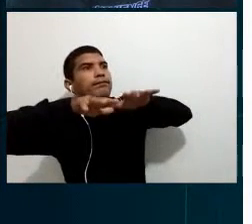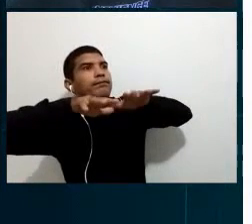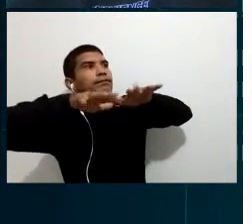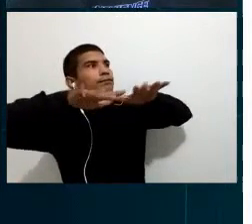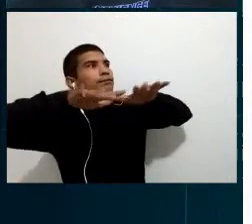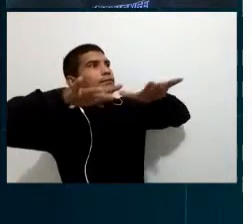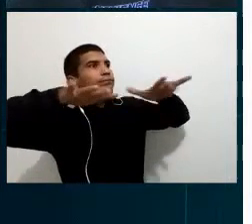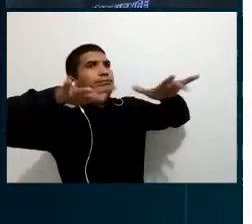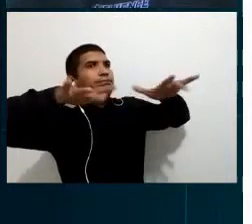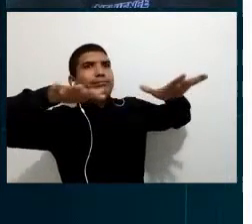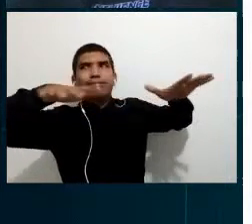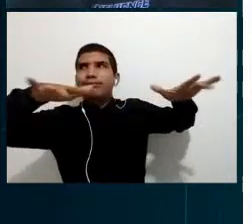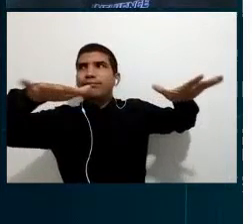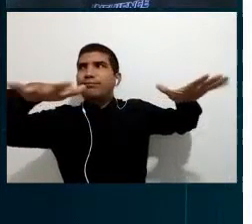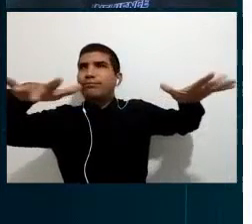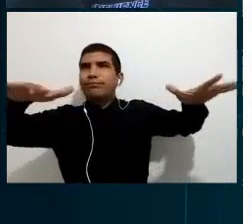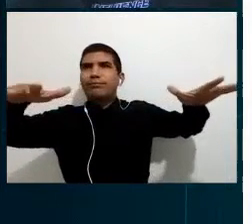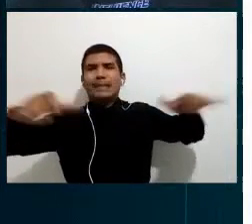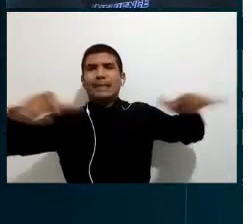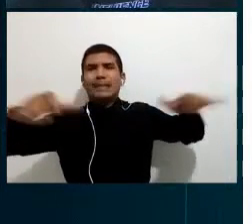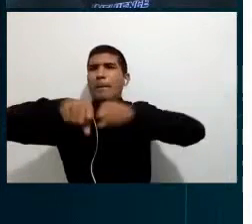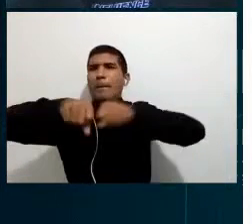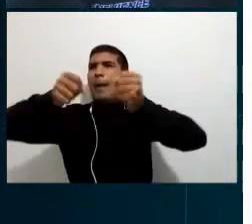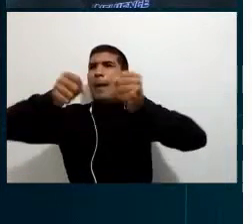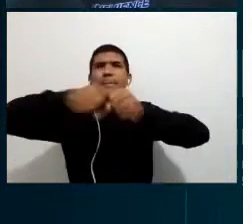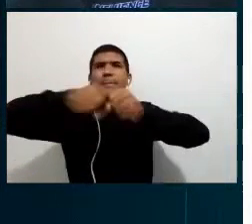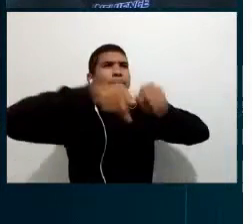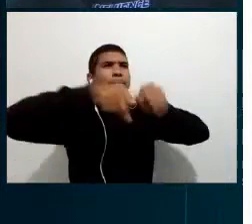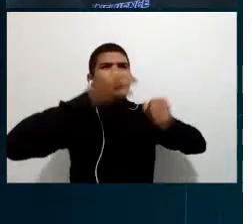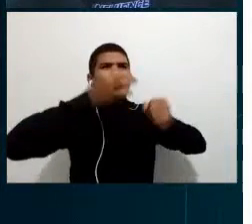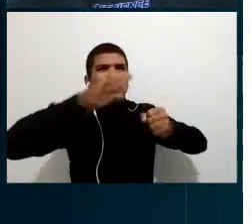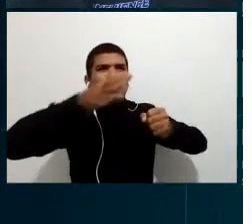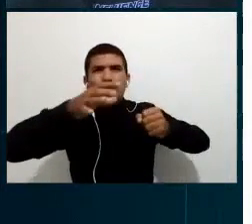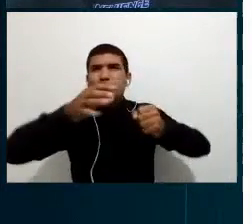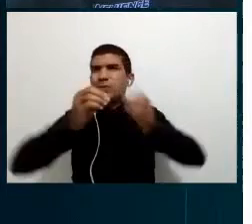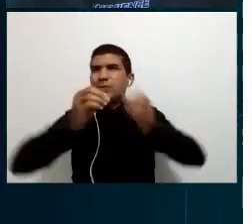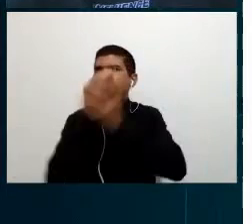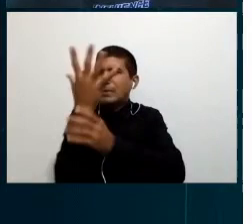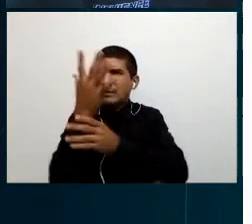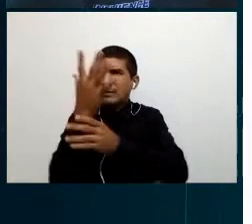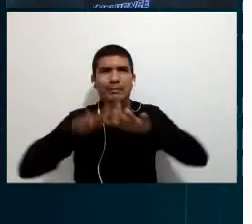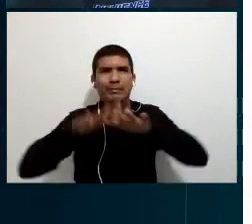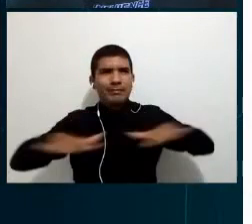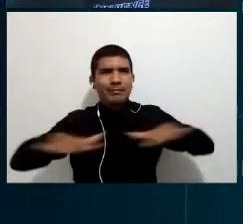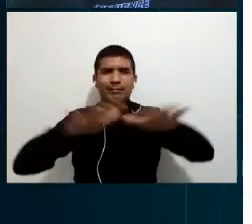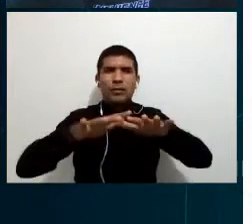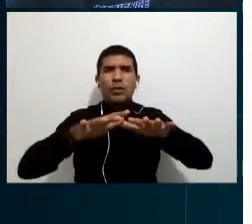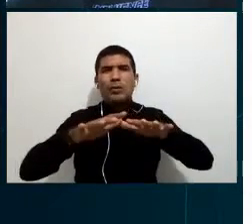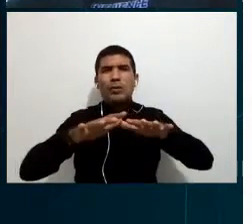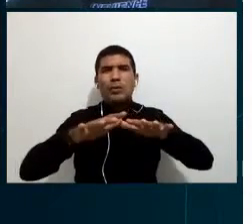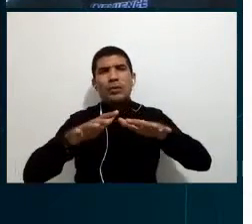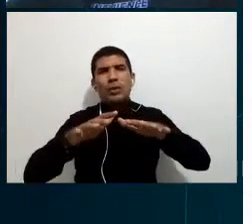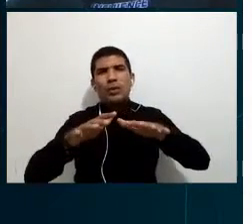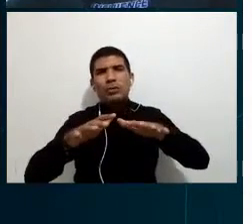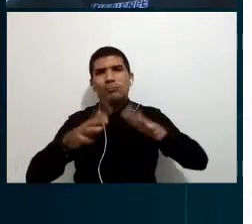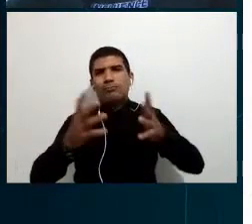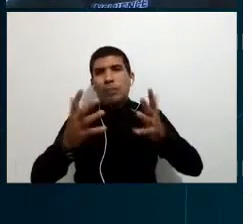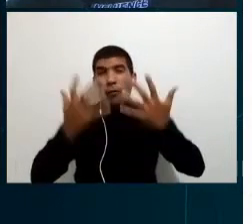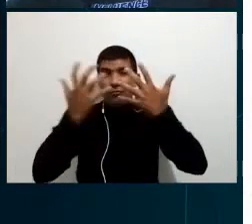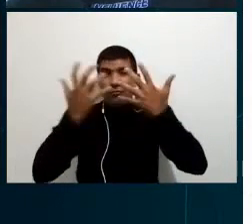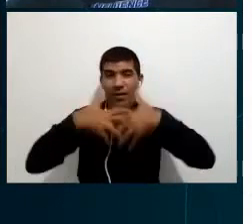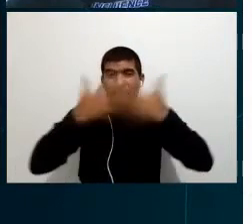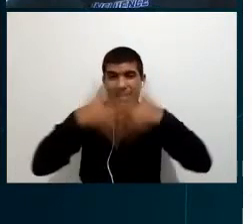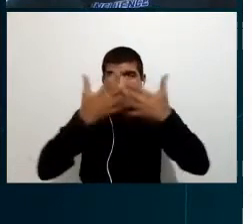veces inconvenientes desde el momento, pues, de fabricación. No sería desde EPM, sino desde el momento